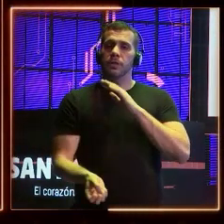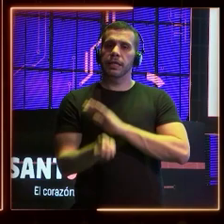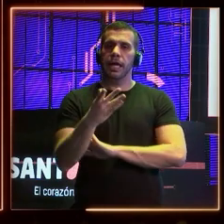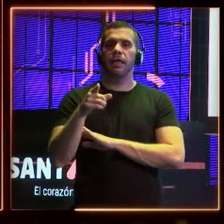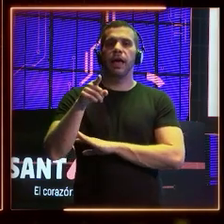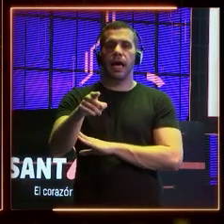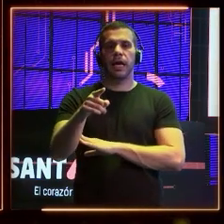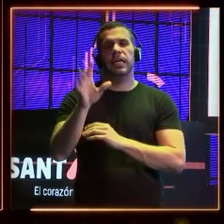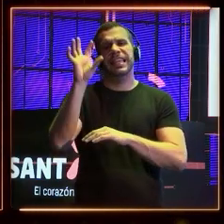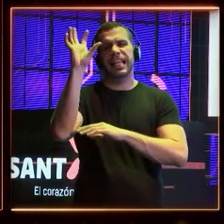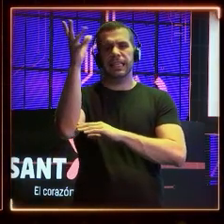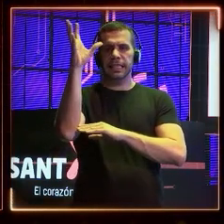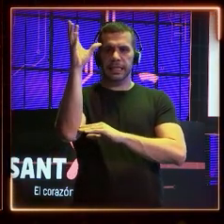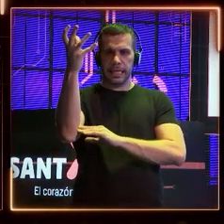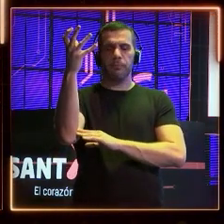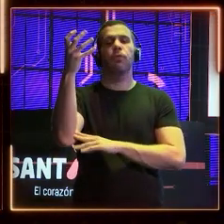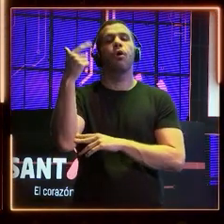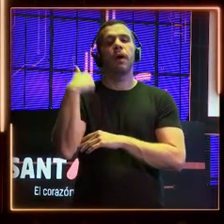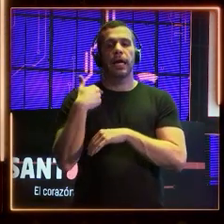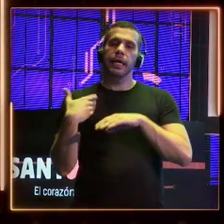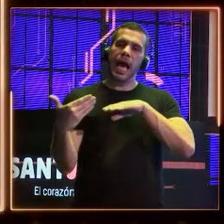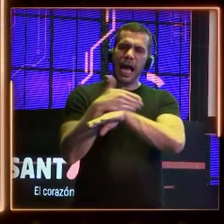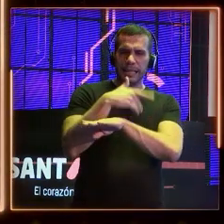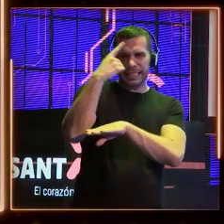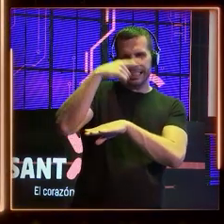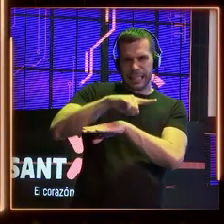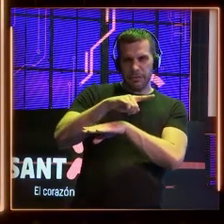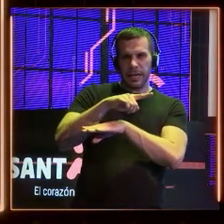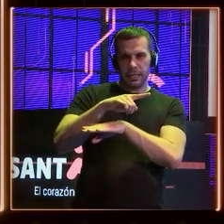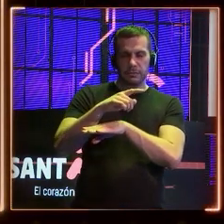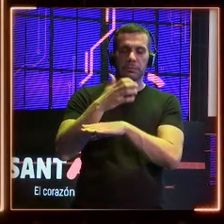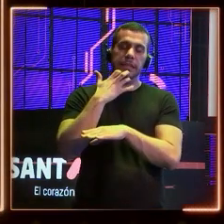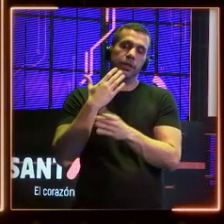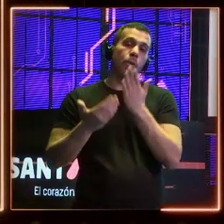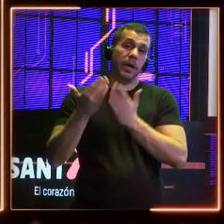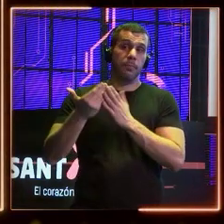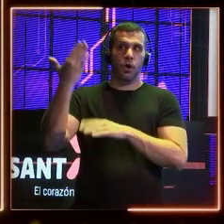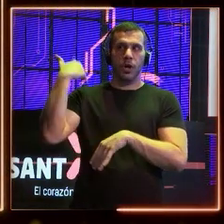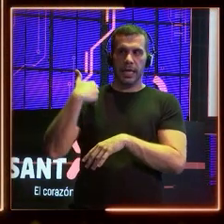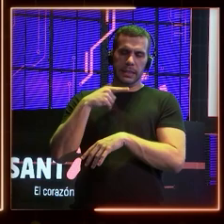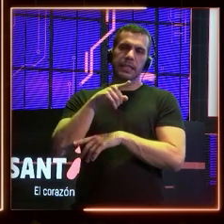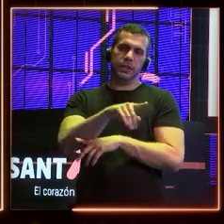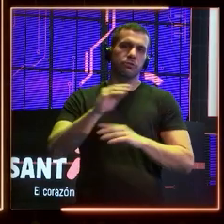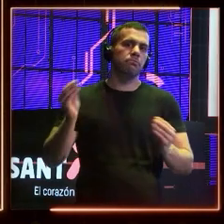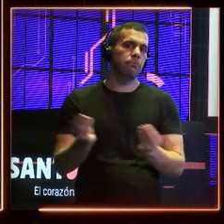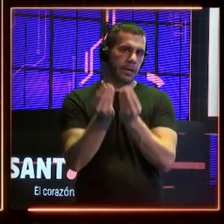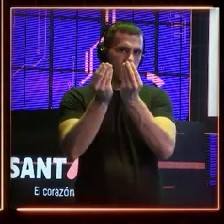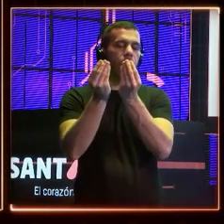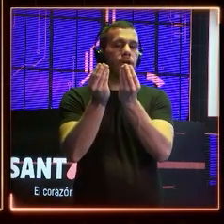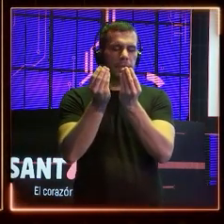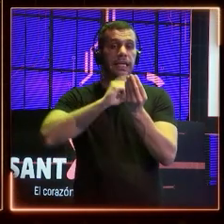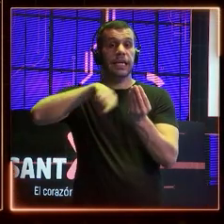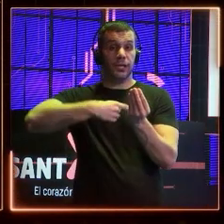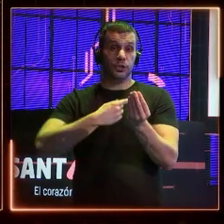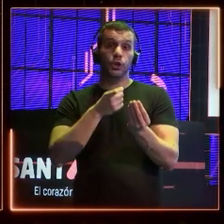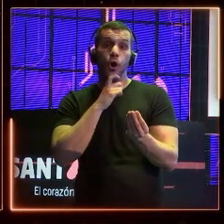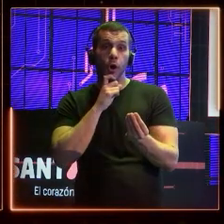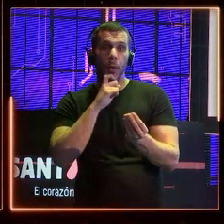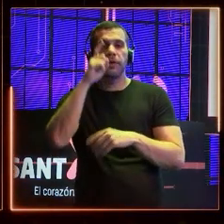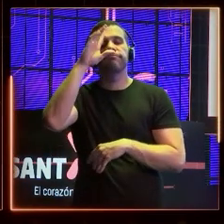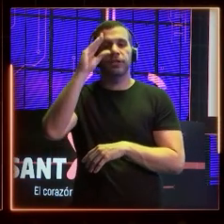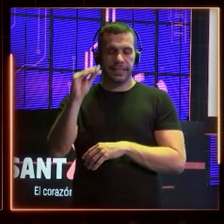tiempo a nivel global mucho más preciso que lo que se hacía anteriormente Y lo hemos hecho precisamente inyectando de nuevo Inteligencia